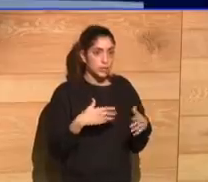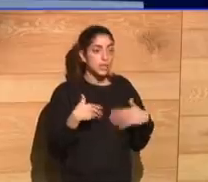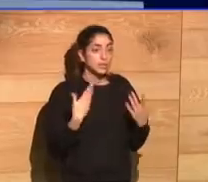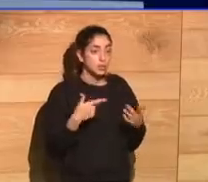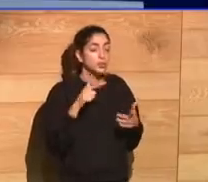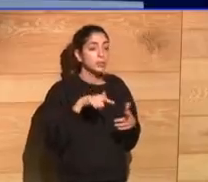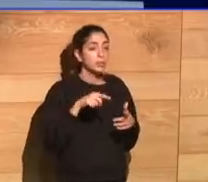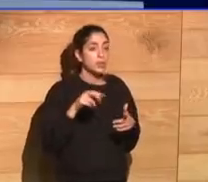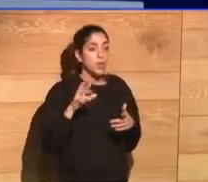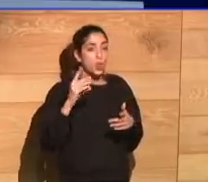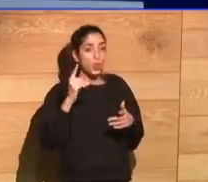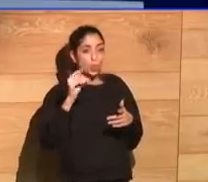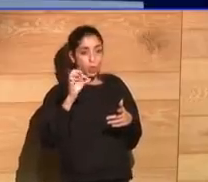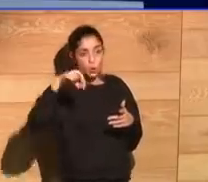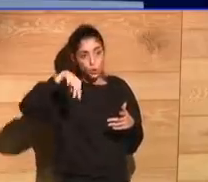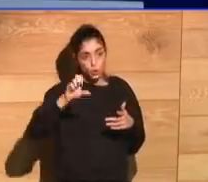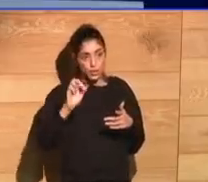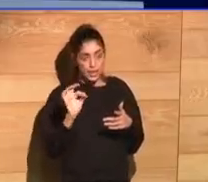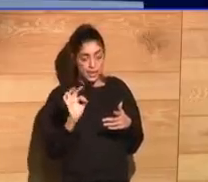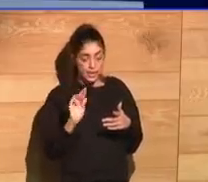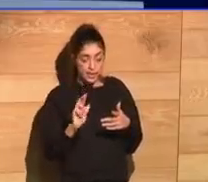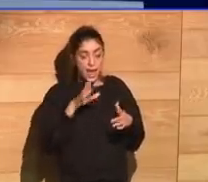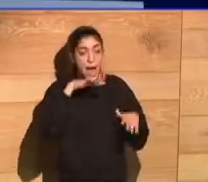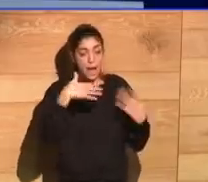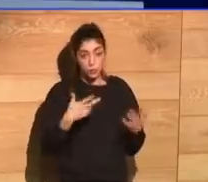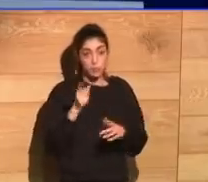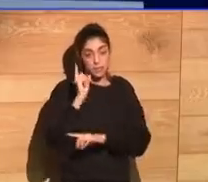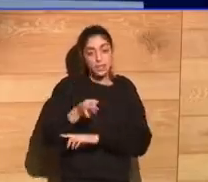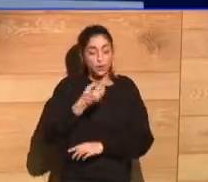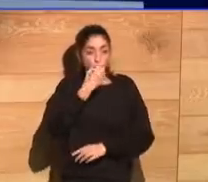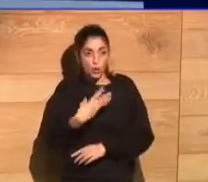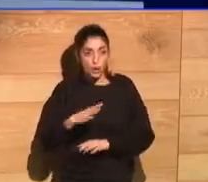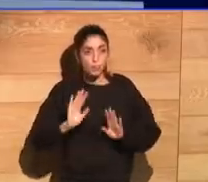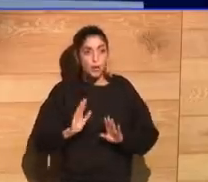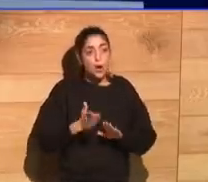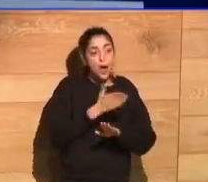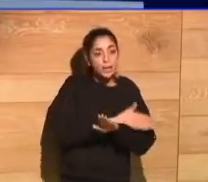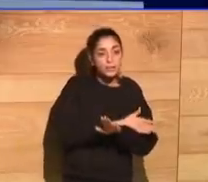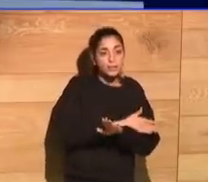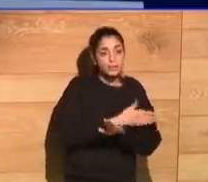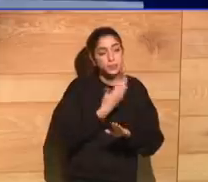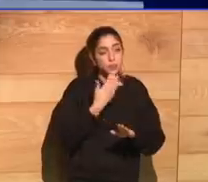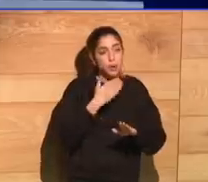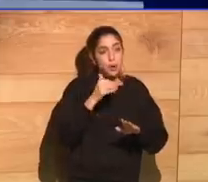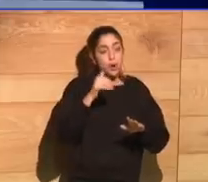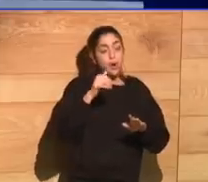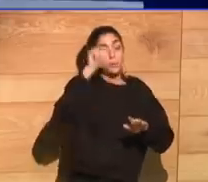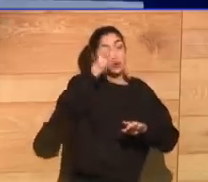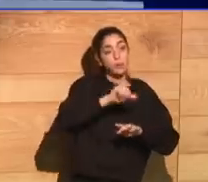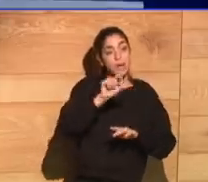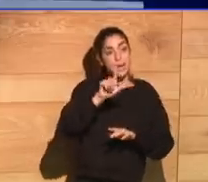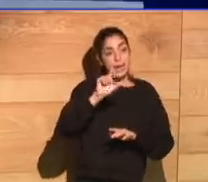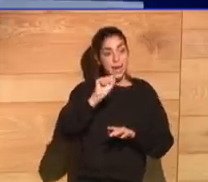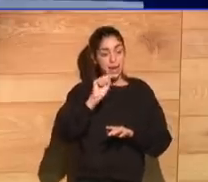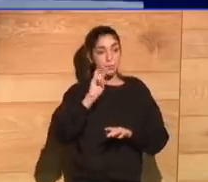lado ahora nos resulta un grandísimo director, lo es. En ese momento había hecho, por otro lado, La Profecía, que era una grandísima película, pero no era un director